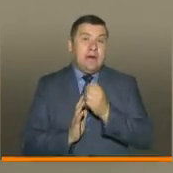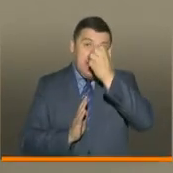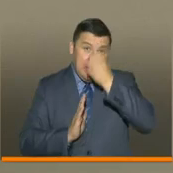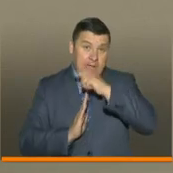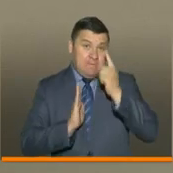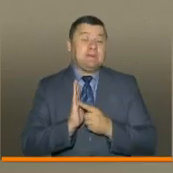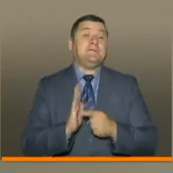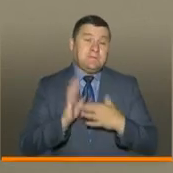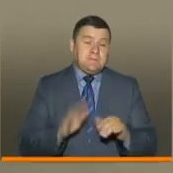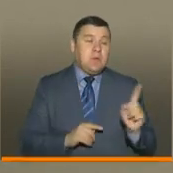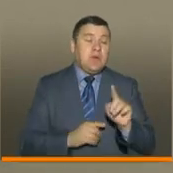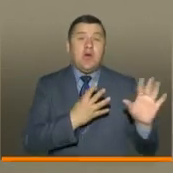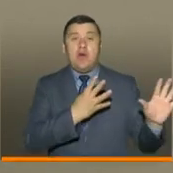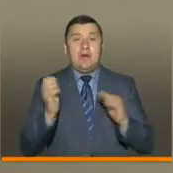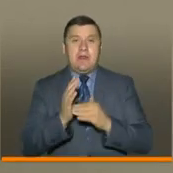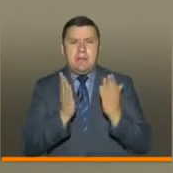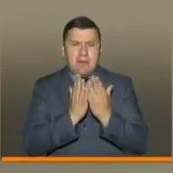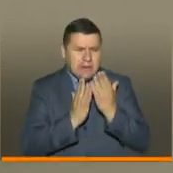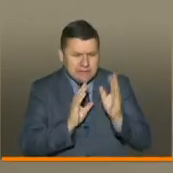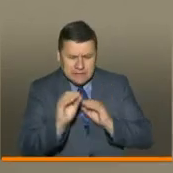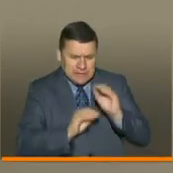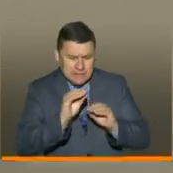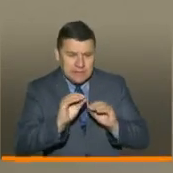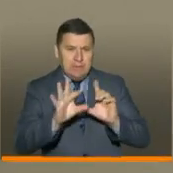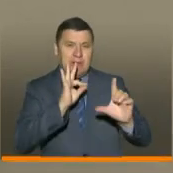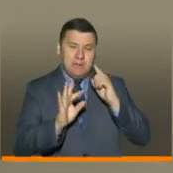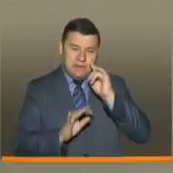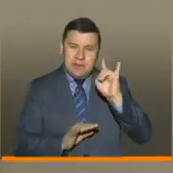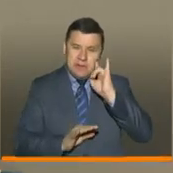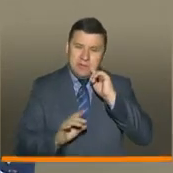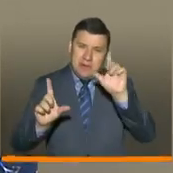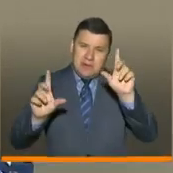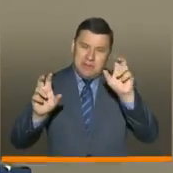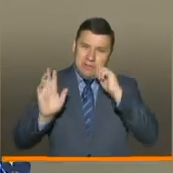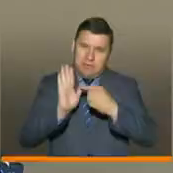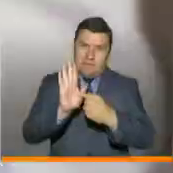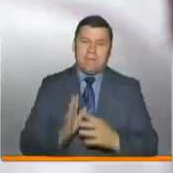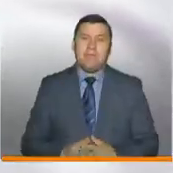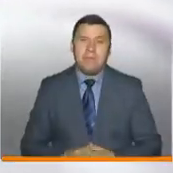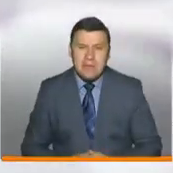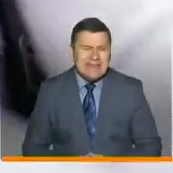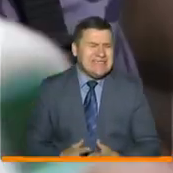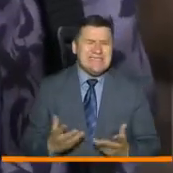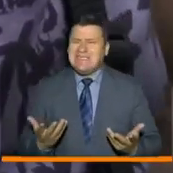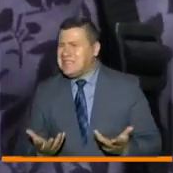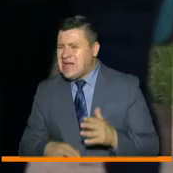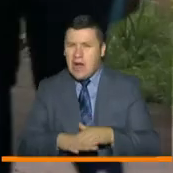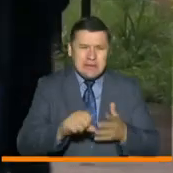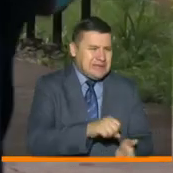hacer pruebas para más de 900.000 estudiantes en la vigencia 2021. Escuchemos brevemente el testimonio. Debido a la coyuntura por